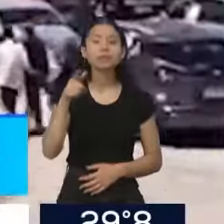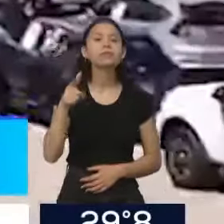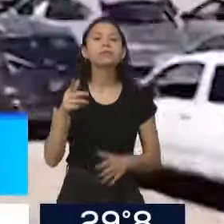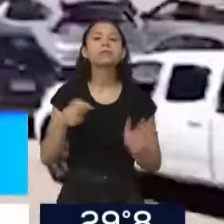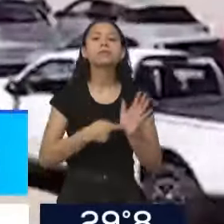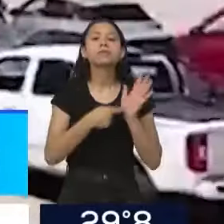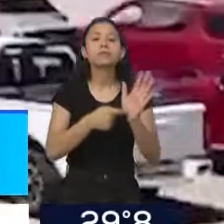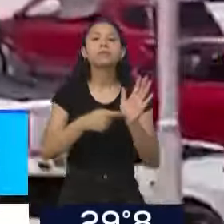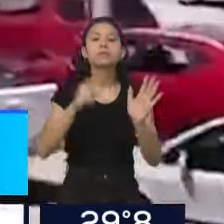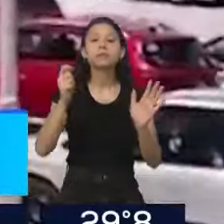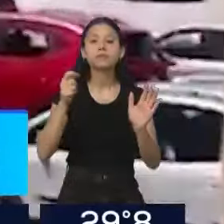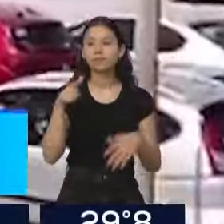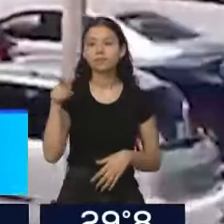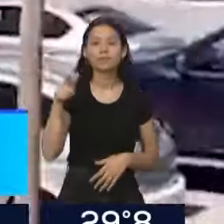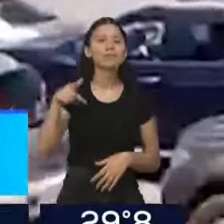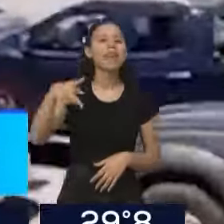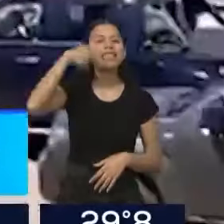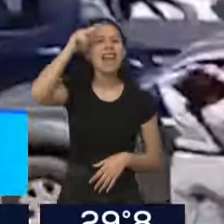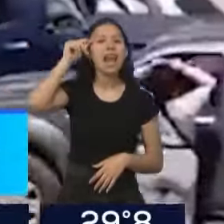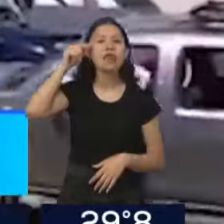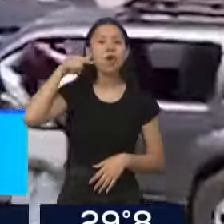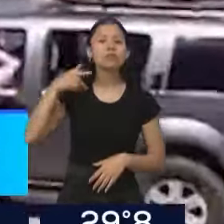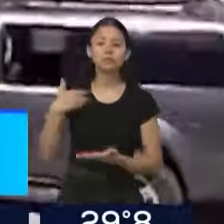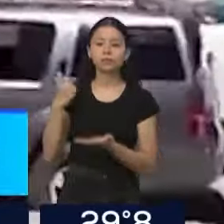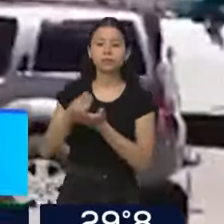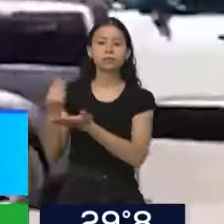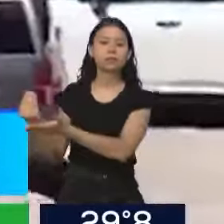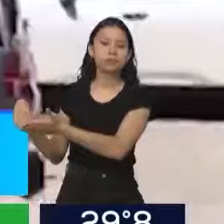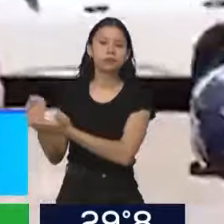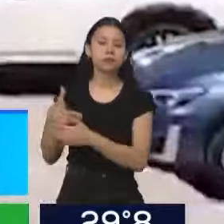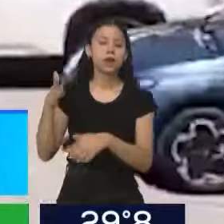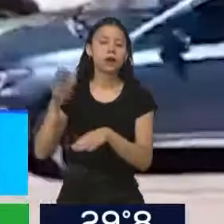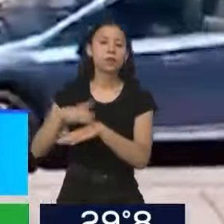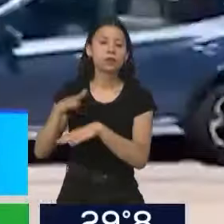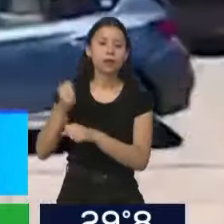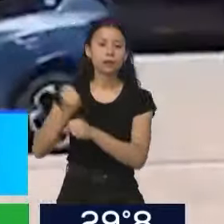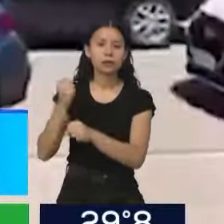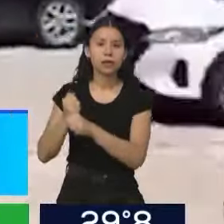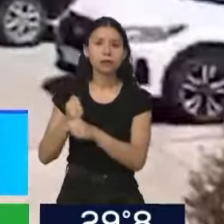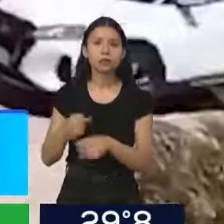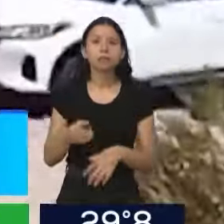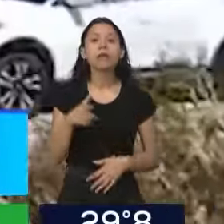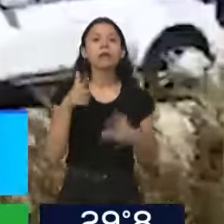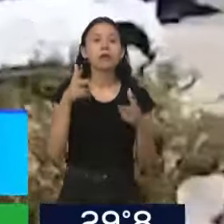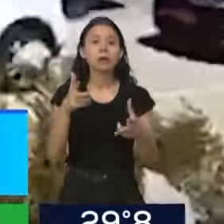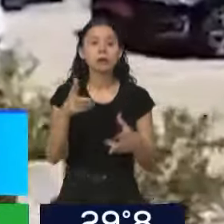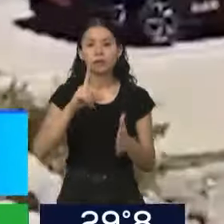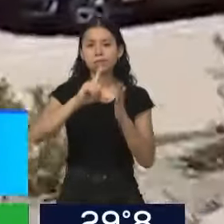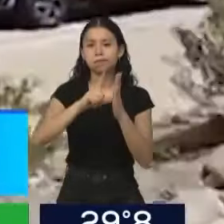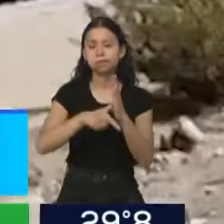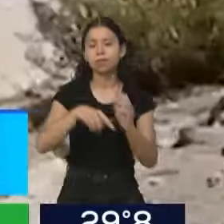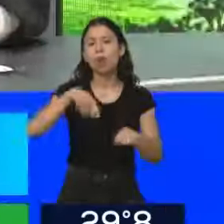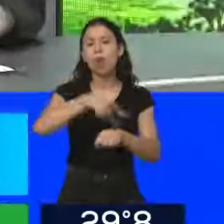sistema fronterizo chileno. ¿Qué pasó? Los primeros en informar que había una demora de entre 4 y 6 horas son las